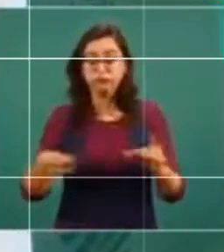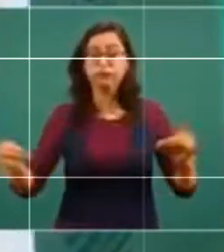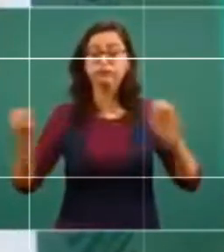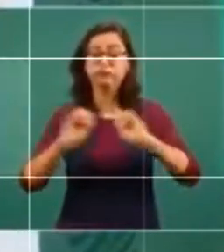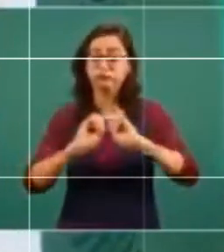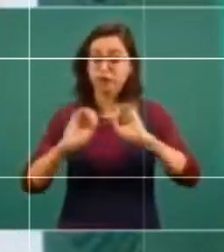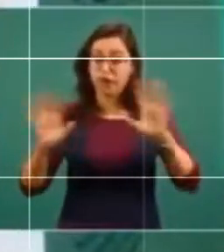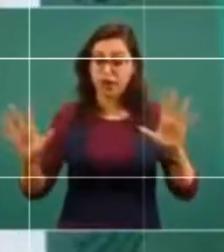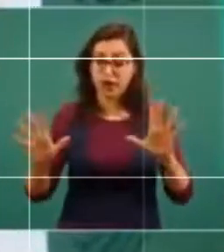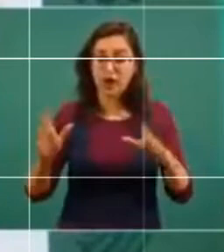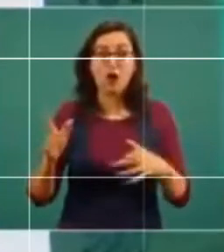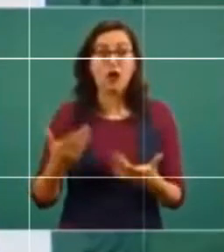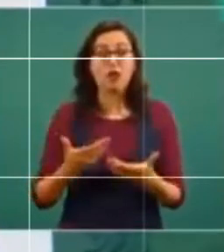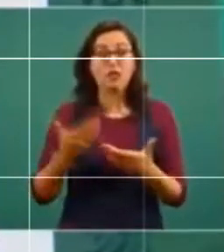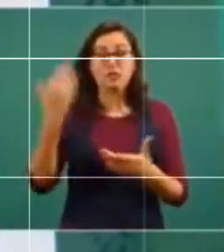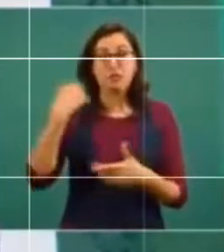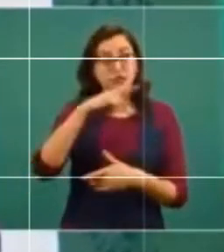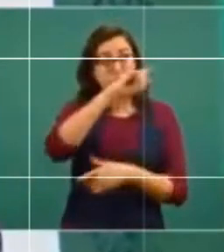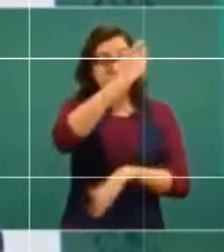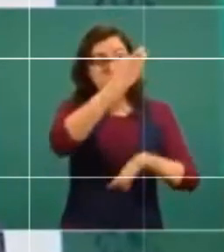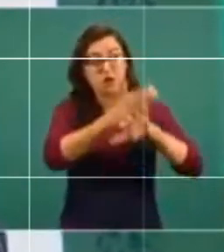Cienfuegos,